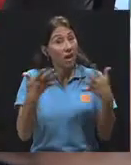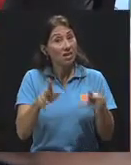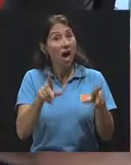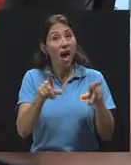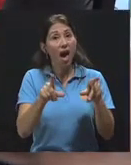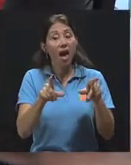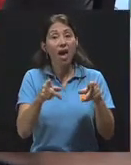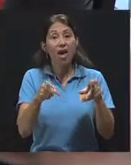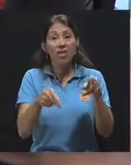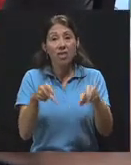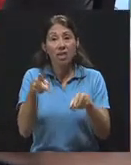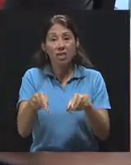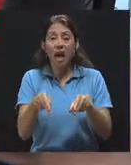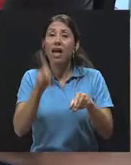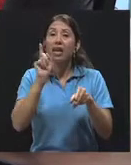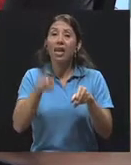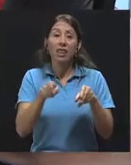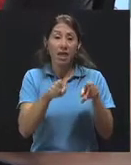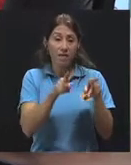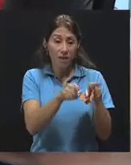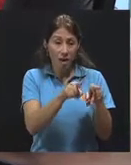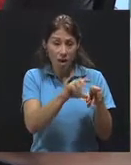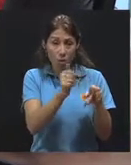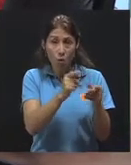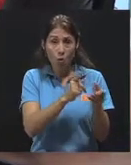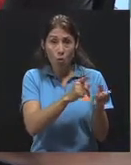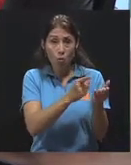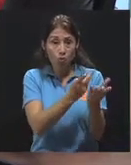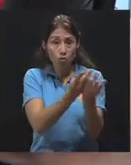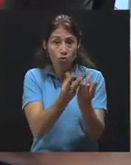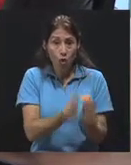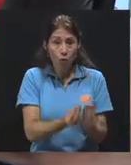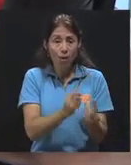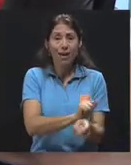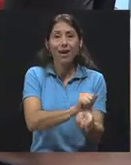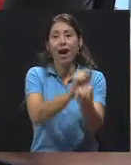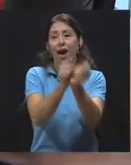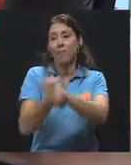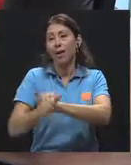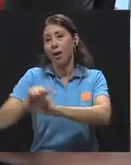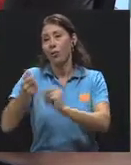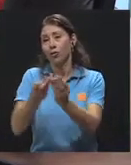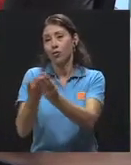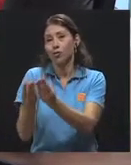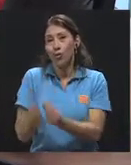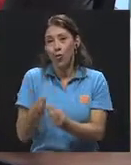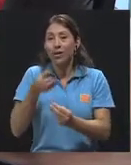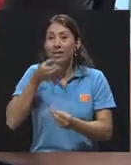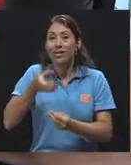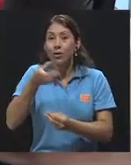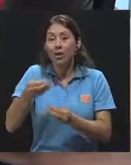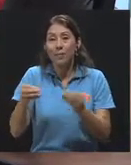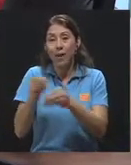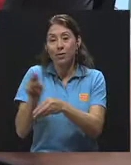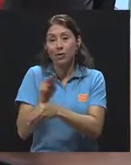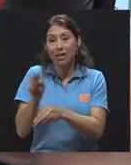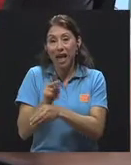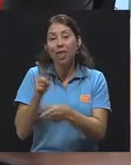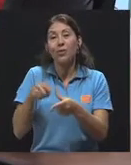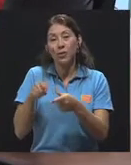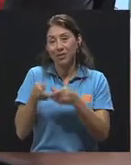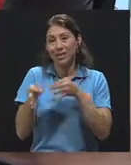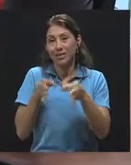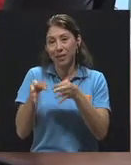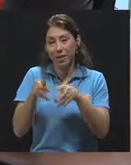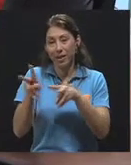ya edita, ¿verdad? Que tiene que migrar a un software de edición que se recomienda por, porque es el que se está haciendo más utilizado, se explica